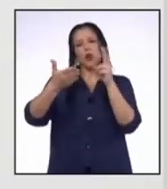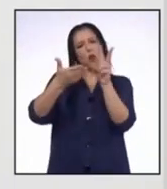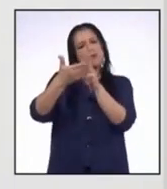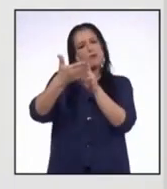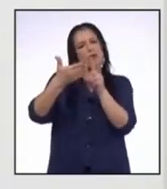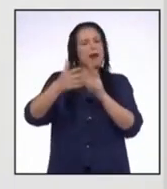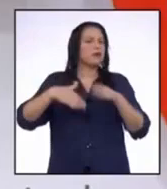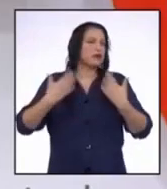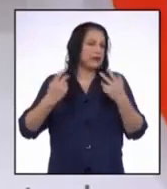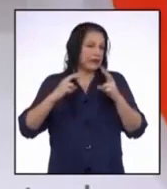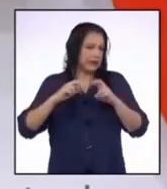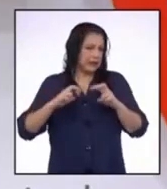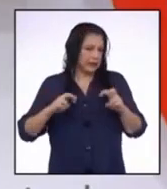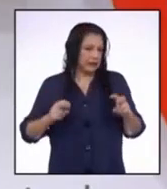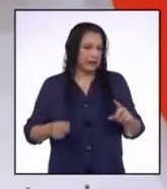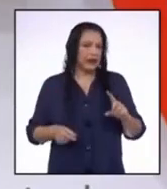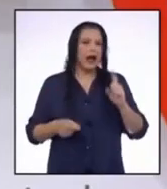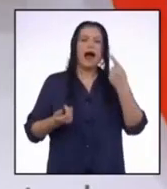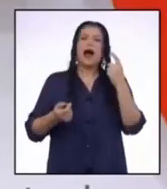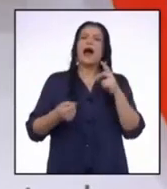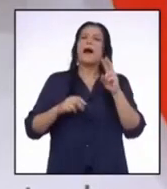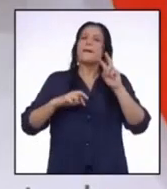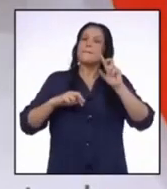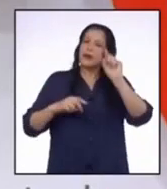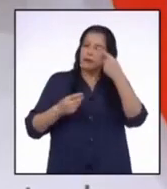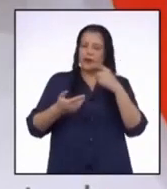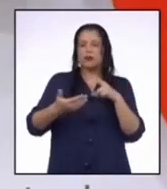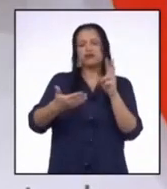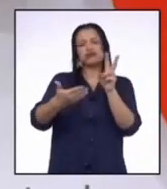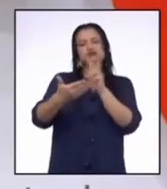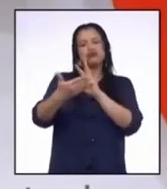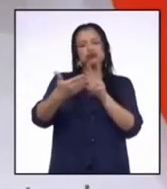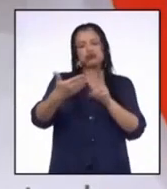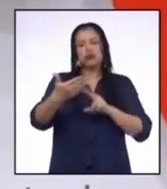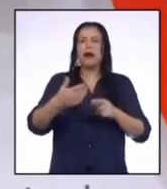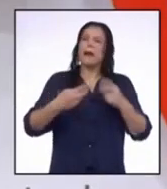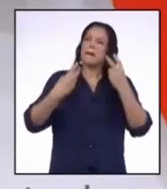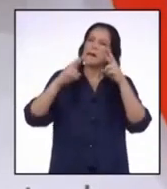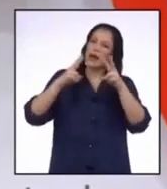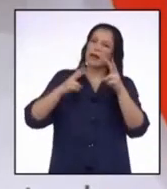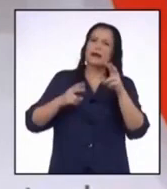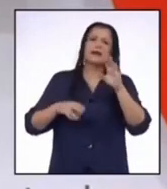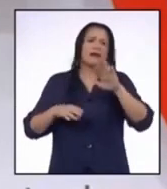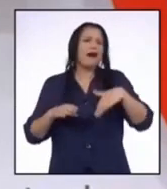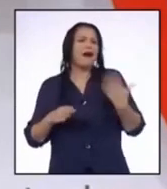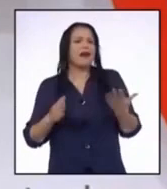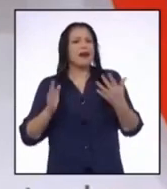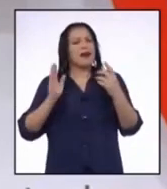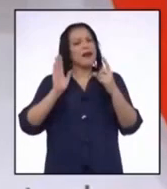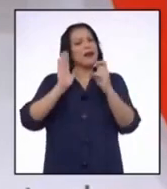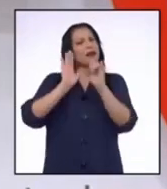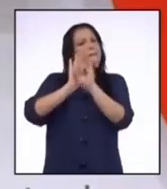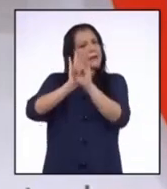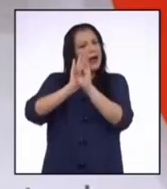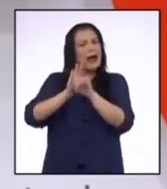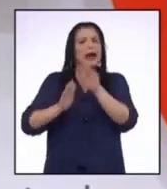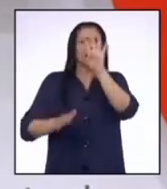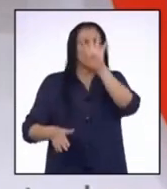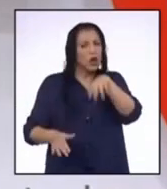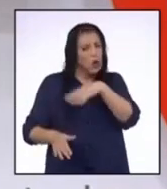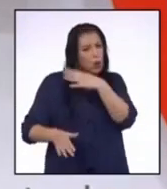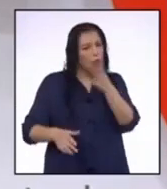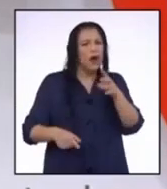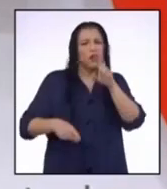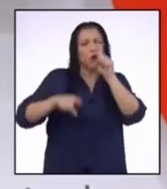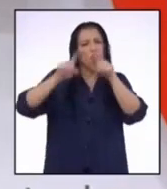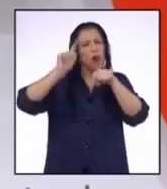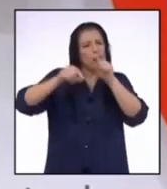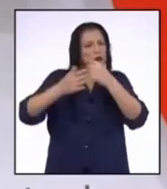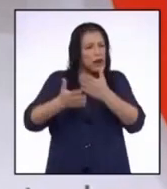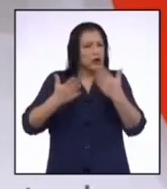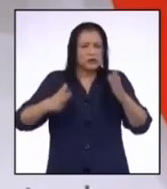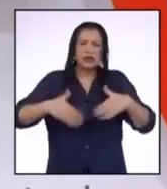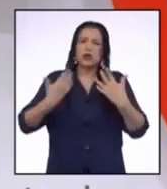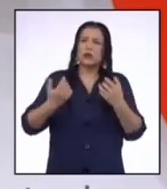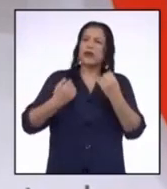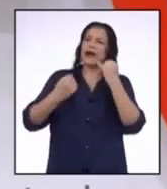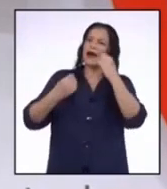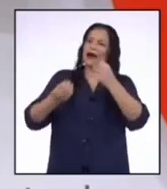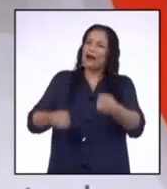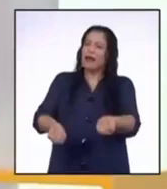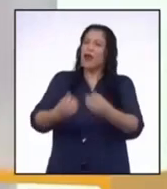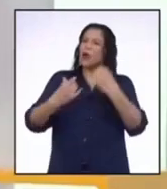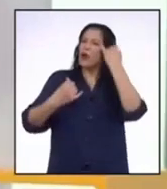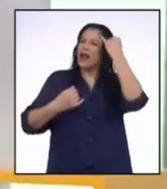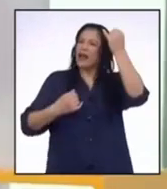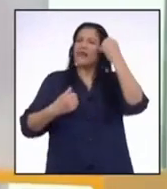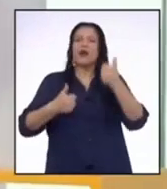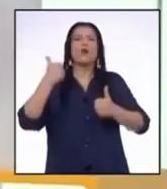para analizar? Un reconocimiento completo para ver si hay imágenes, cuadros o algún detalle que nos pueda dar una idea general de lo que vamos a